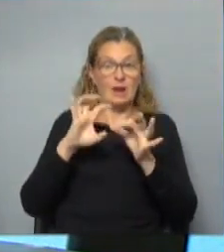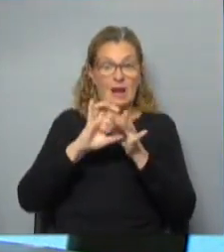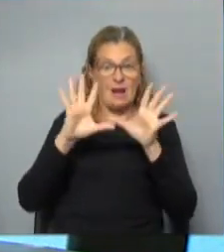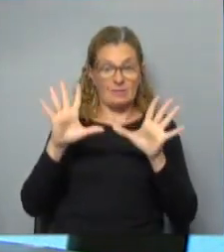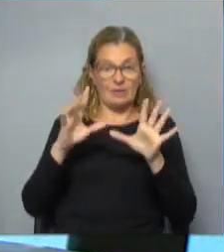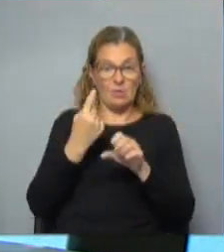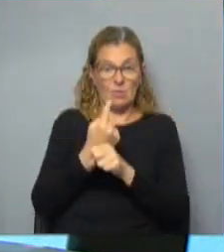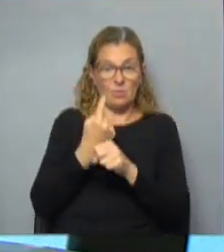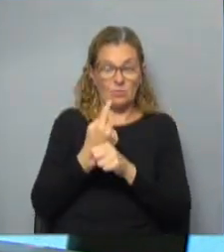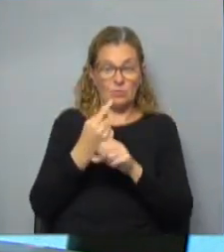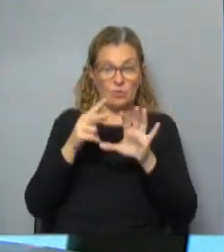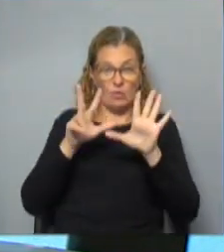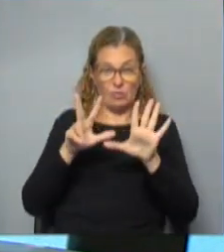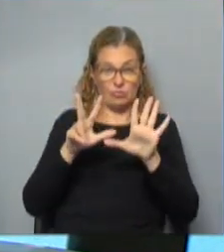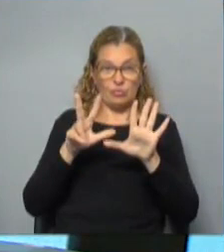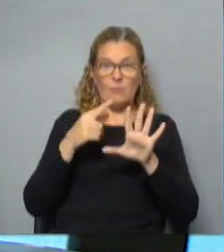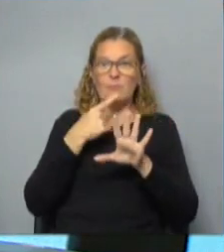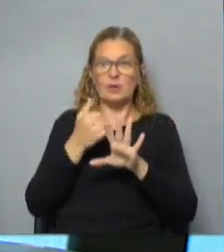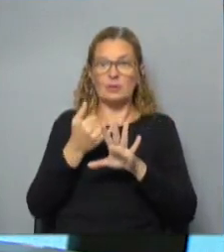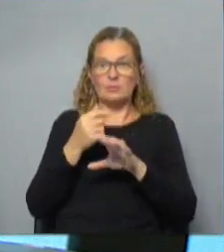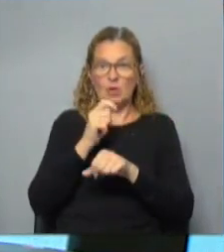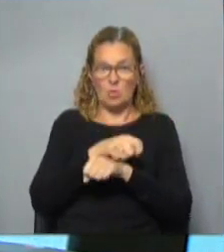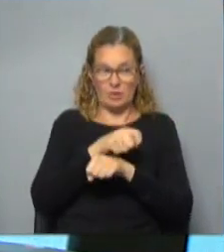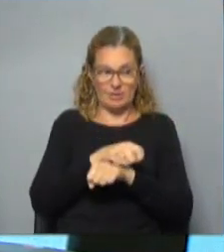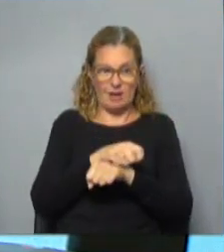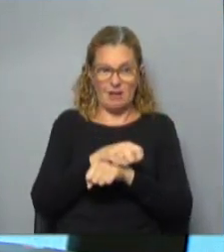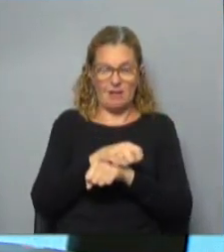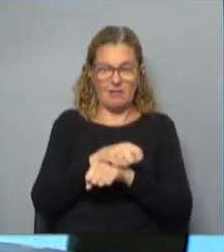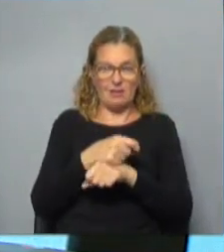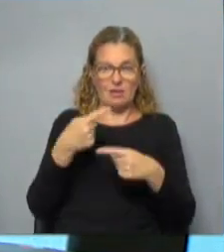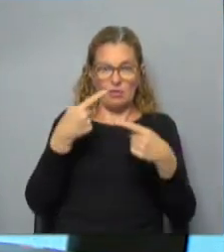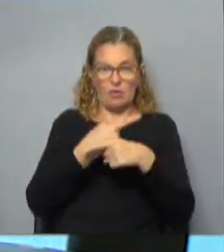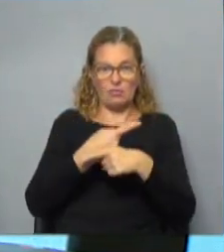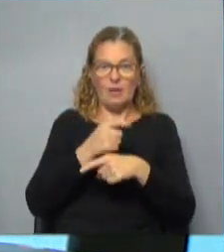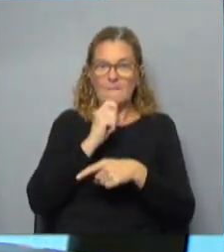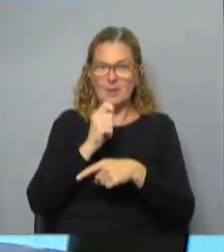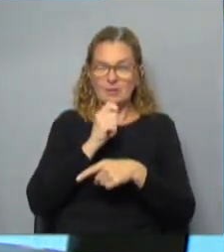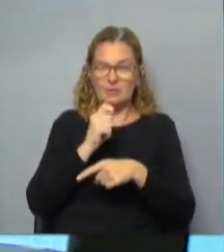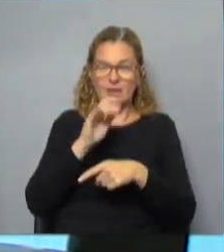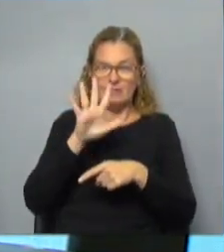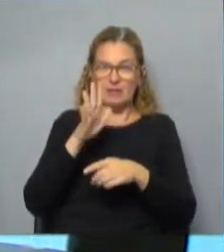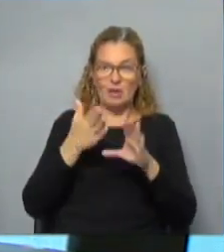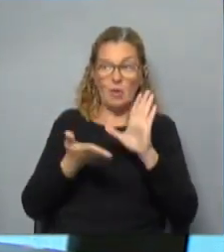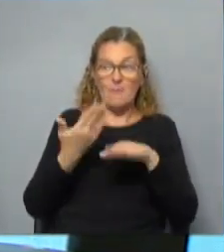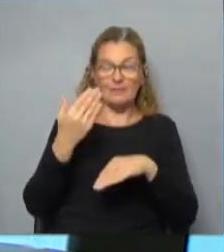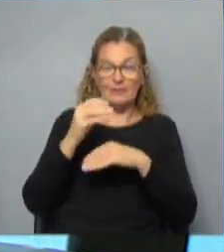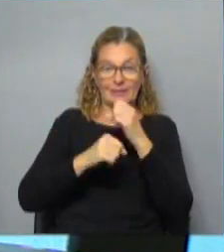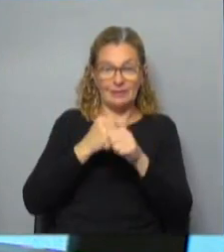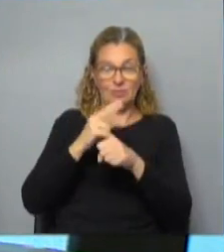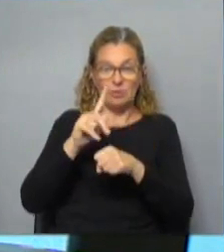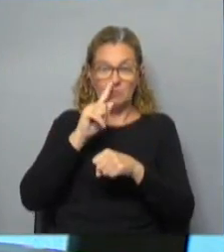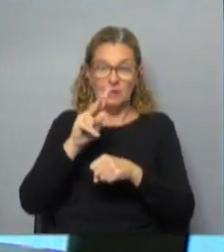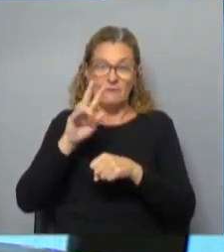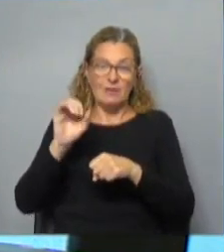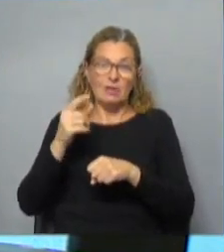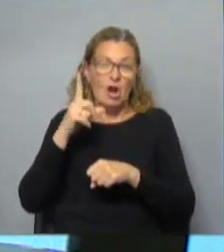fue bueno que hubo 8 judicial izados contra periodistas son cinco más que en el año 2020 esto obviamente